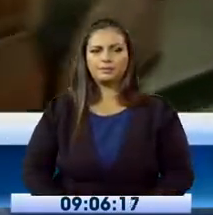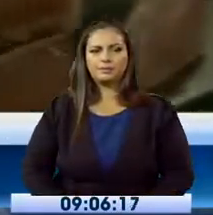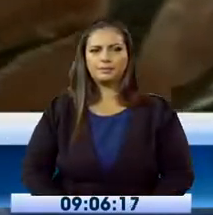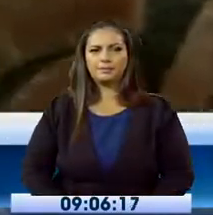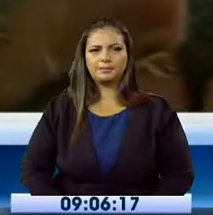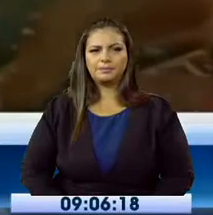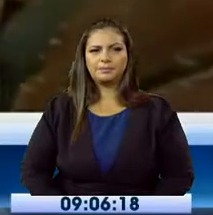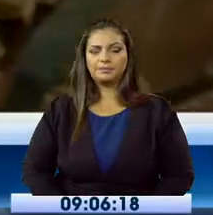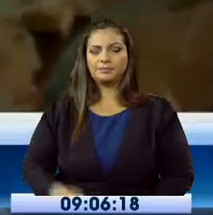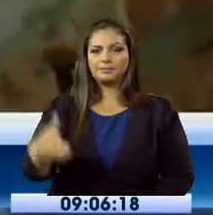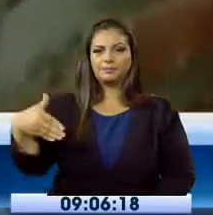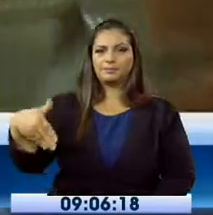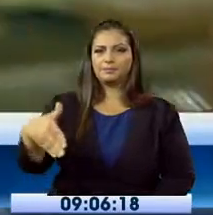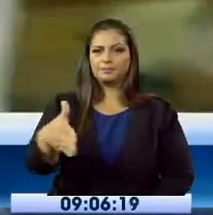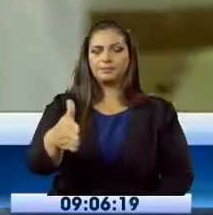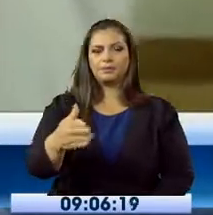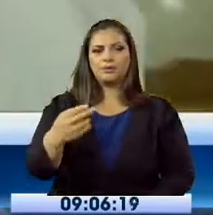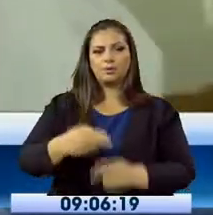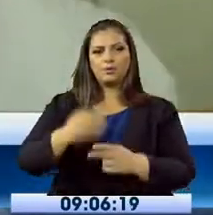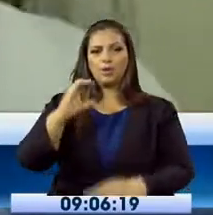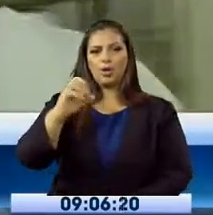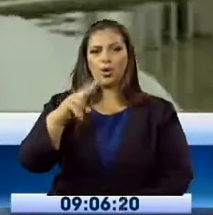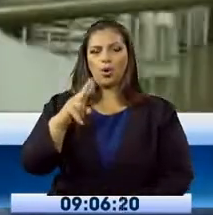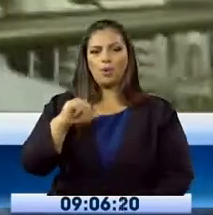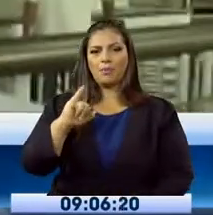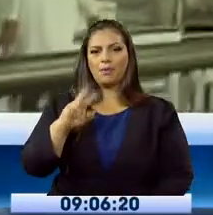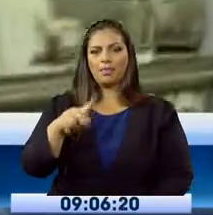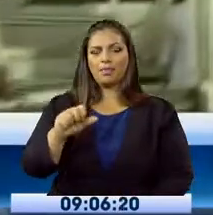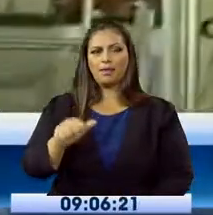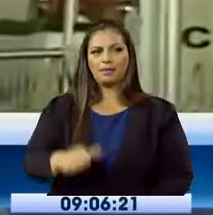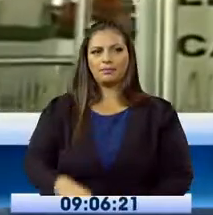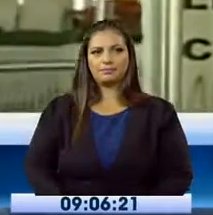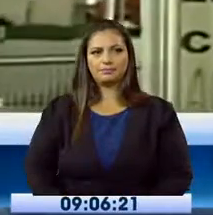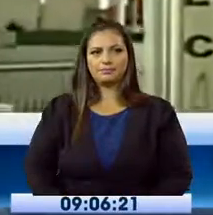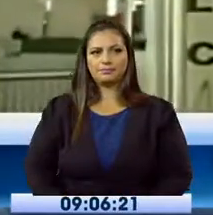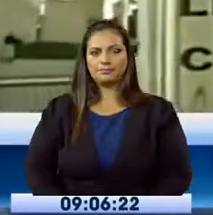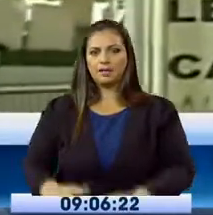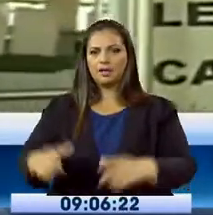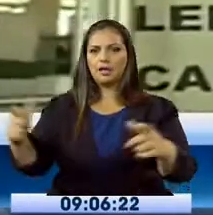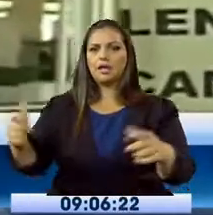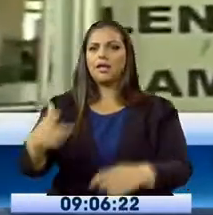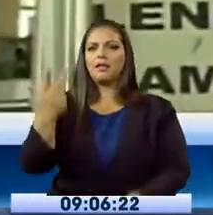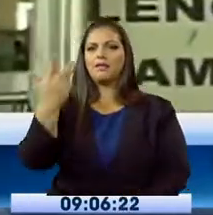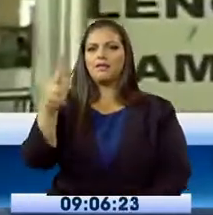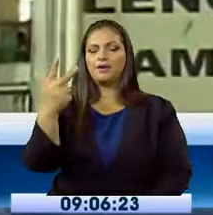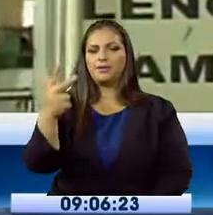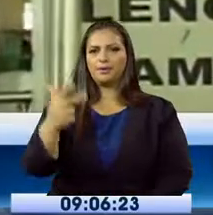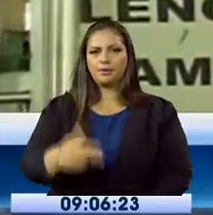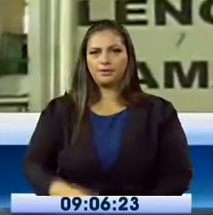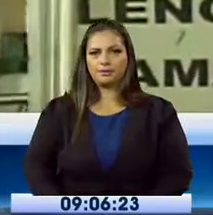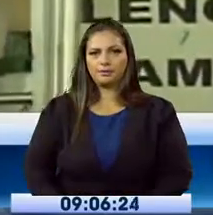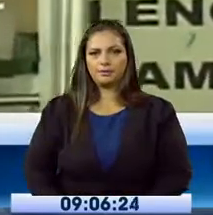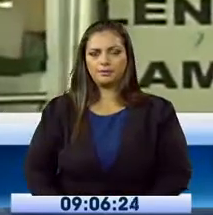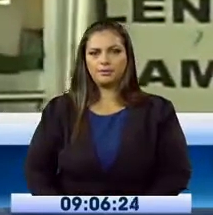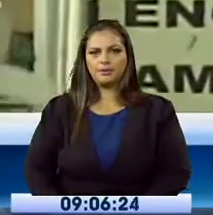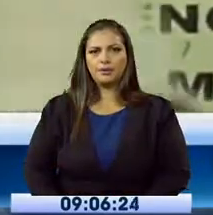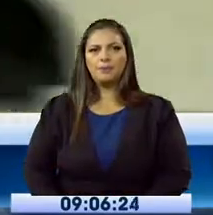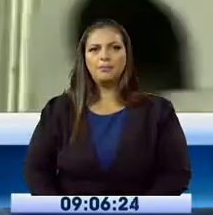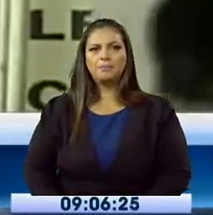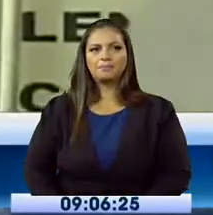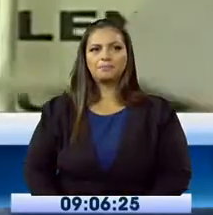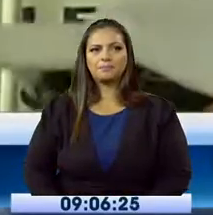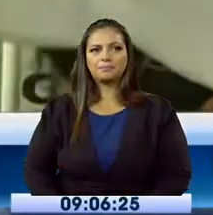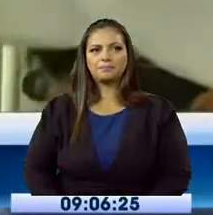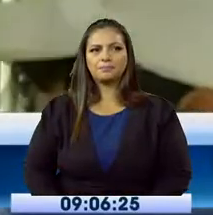entera. Muy buenos días, mi señor. Dice, corvina entera, $3, estoy leyendo bien. La libra. Bueno, que ahí dice